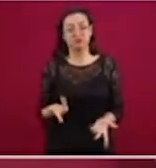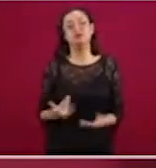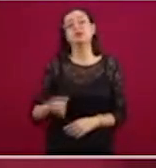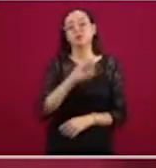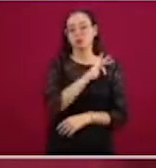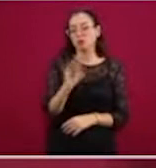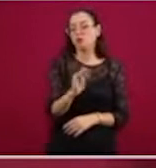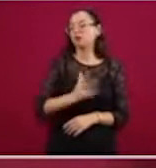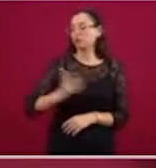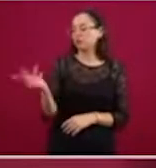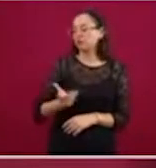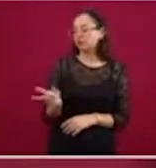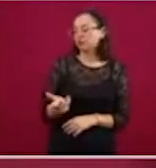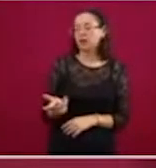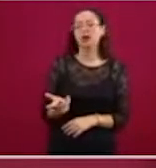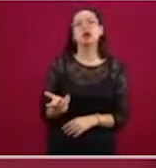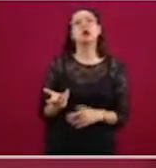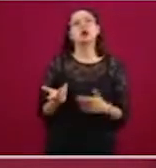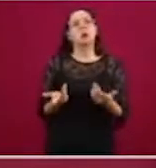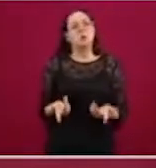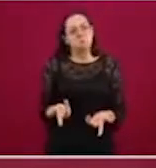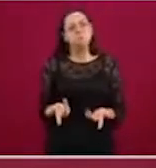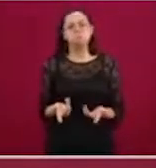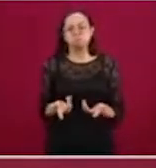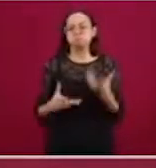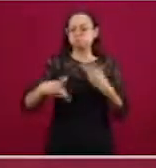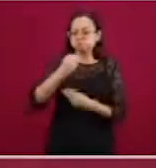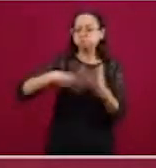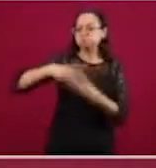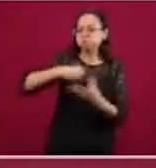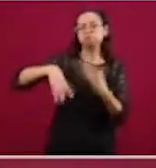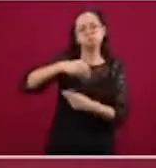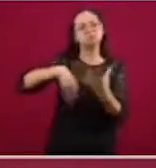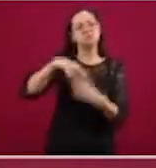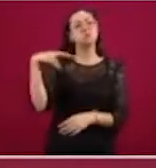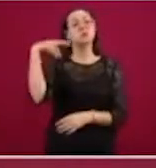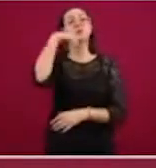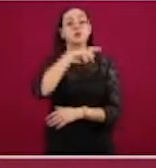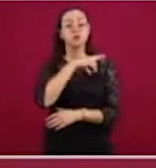podemos nosotros no solo reactivar pronto la economía,